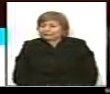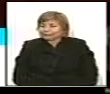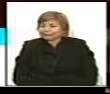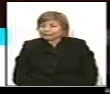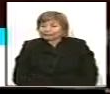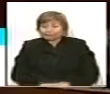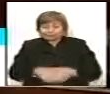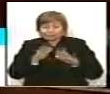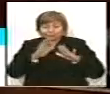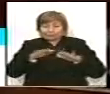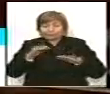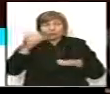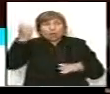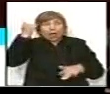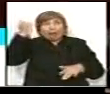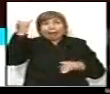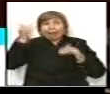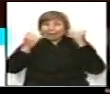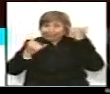Los niños son idealistas.